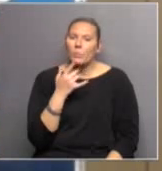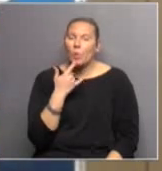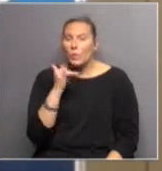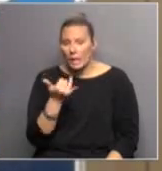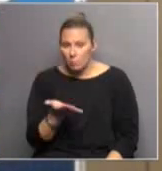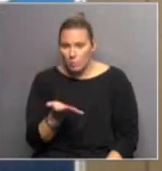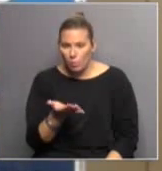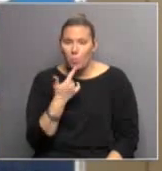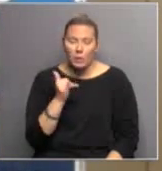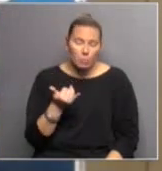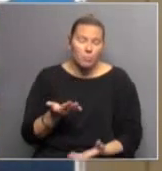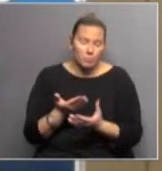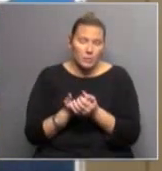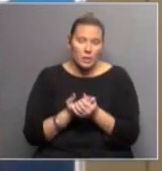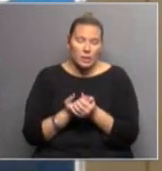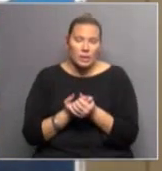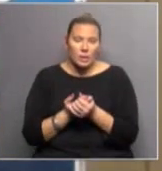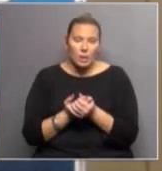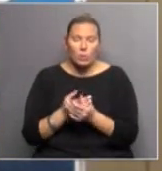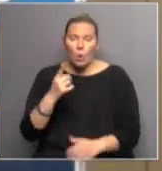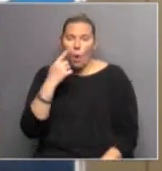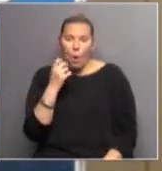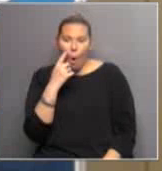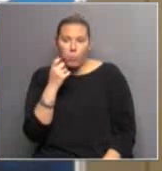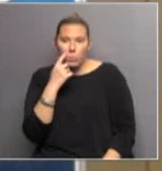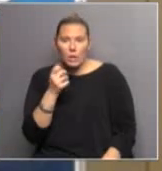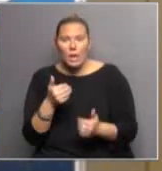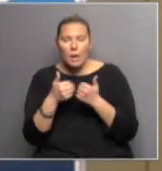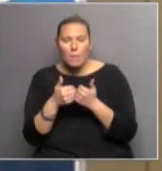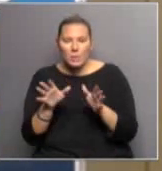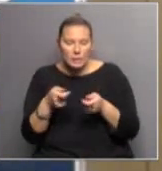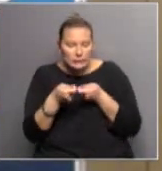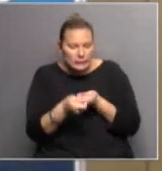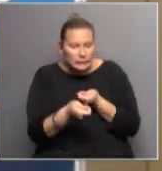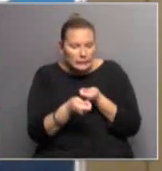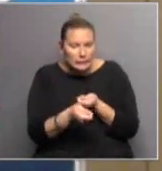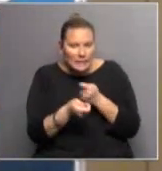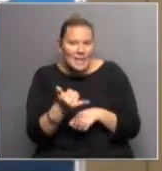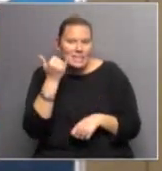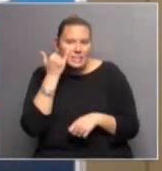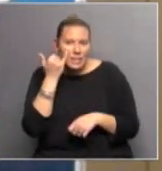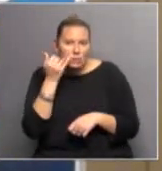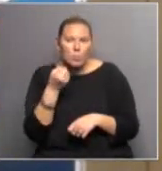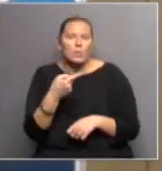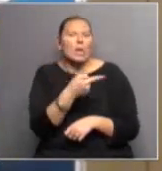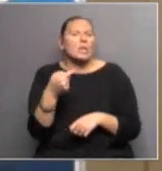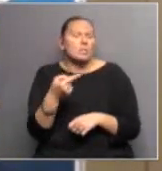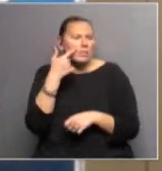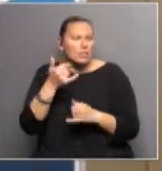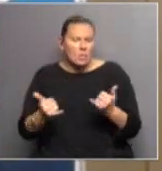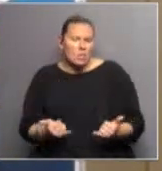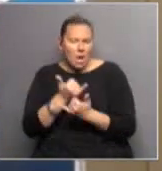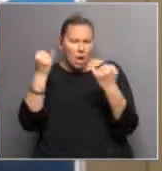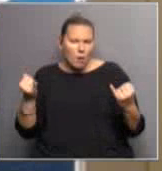Un ejemplo típico es como cuando el varón empieza a presionar a la mujer para tener sexo porque hace muchas semanas que no tienen sexo,